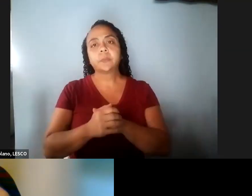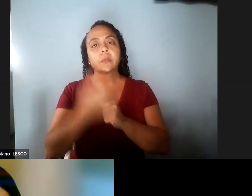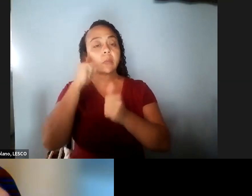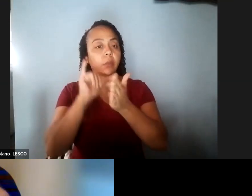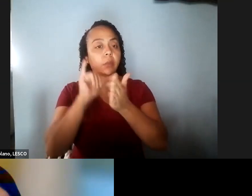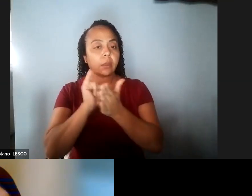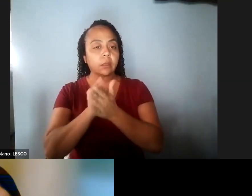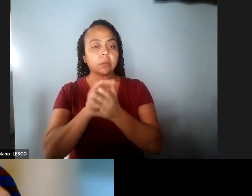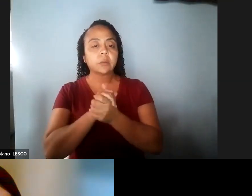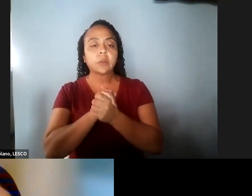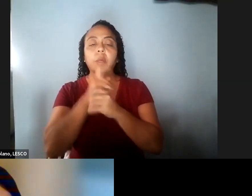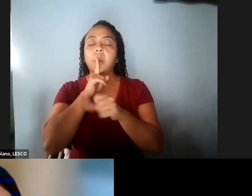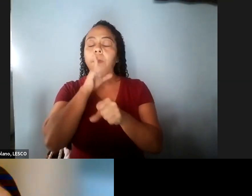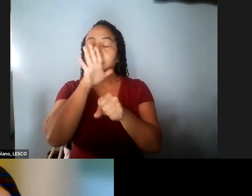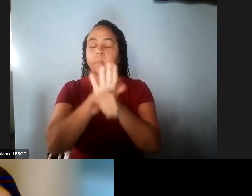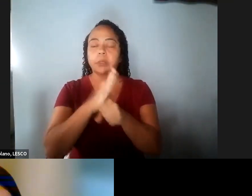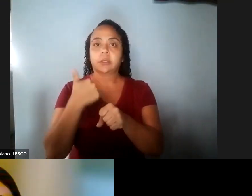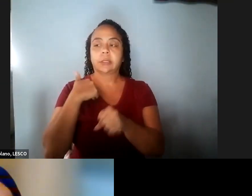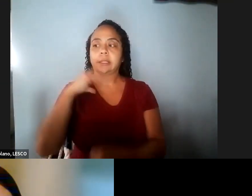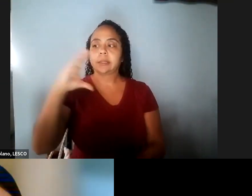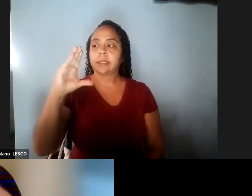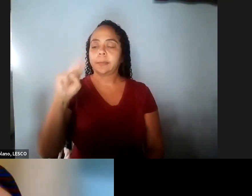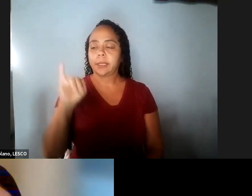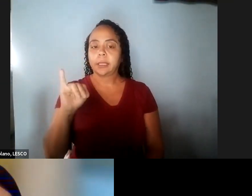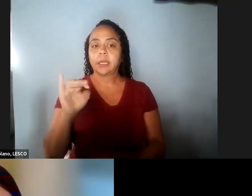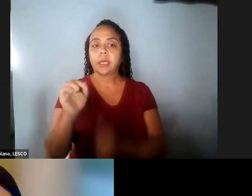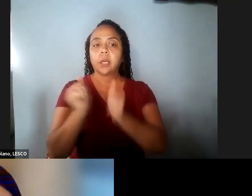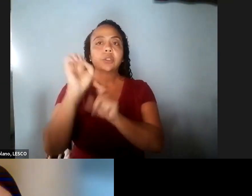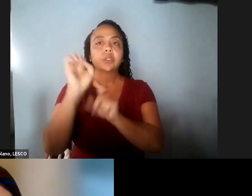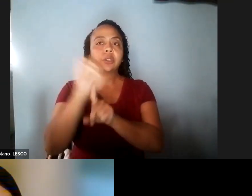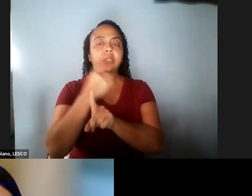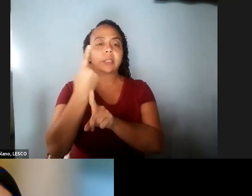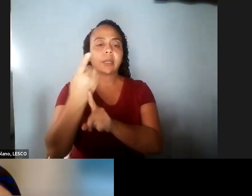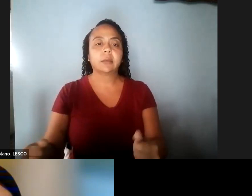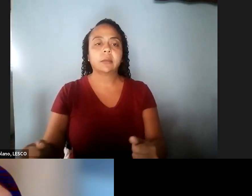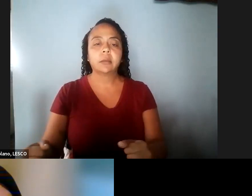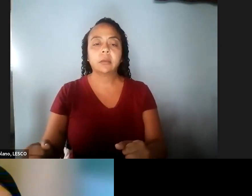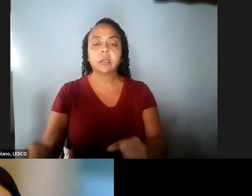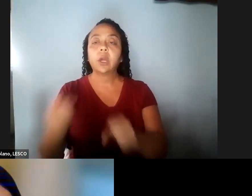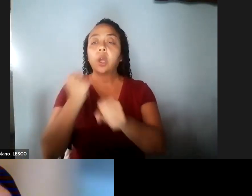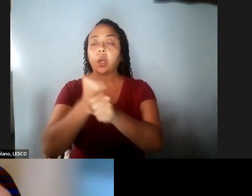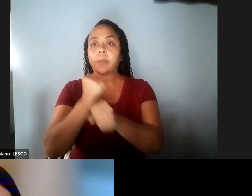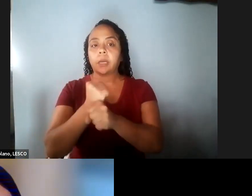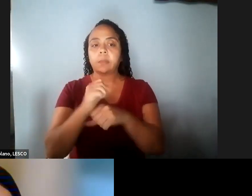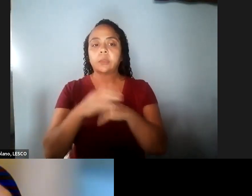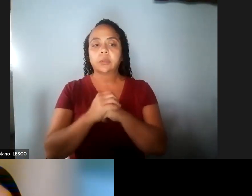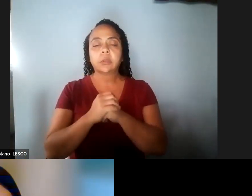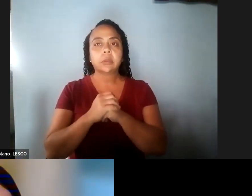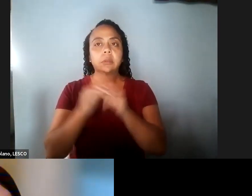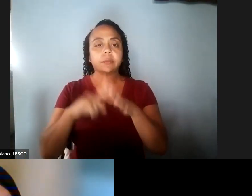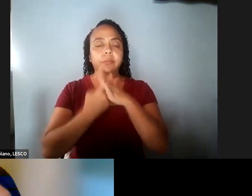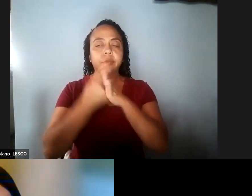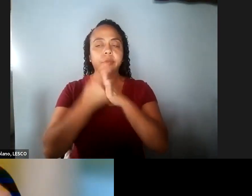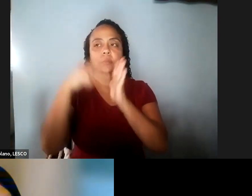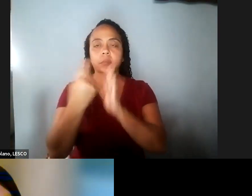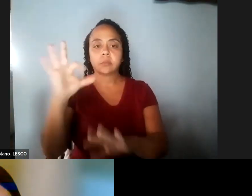del compromiso que tiene sm y pues con la sociedad donde operamos se inició en el 2019